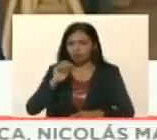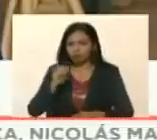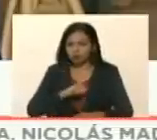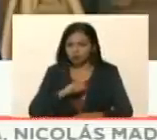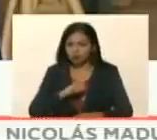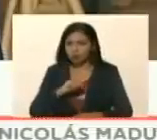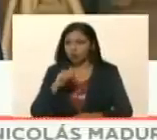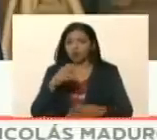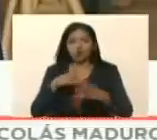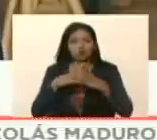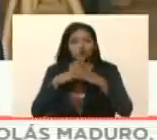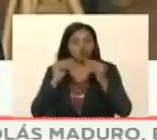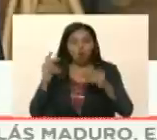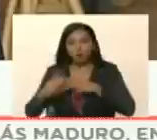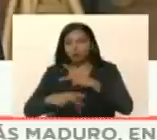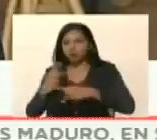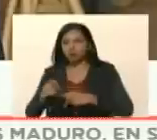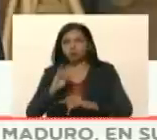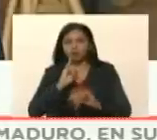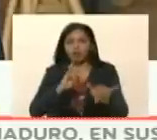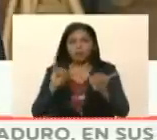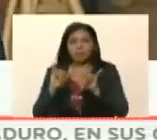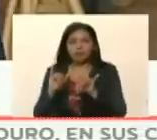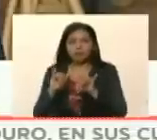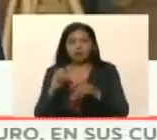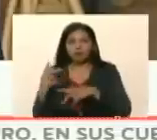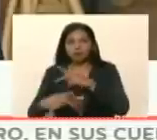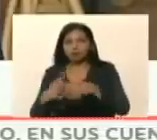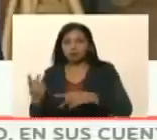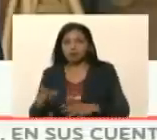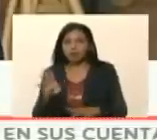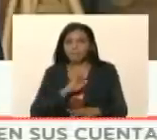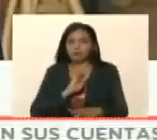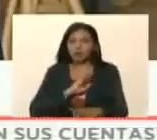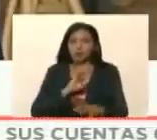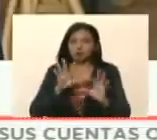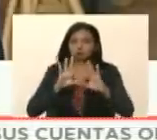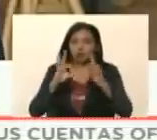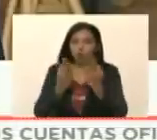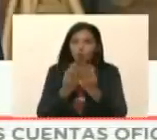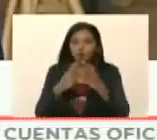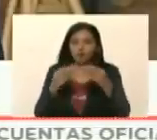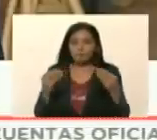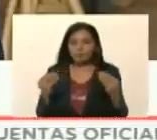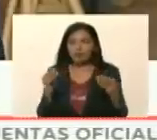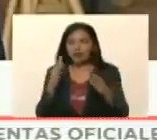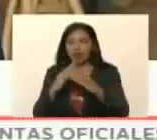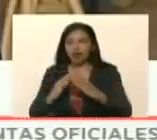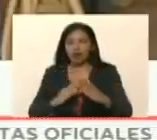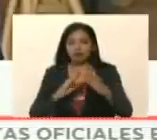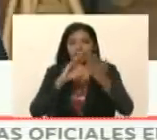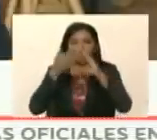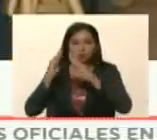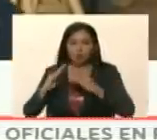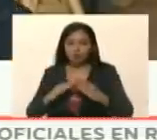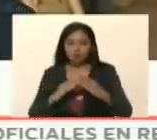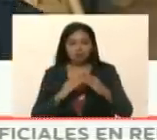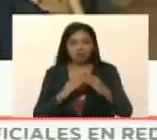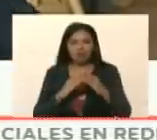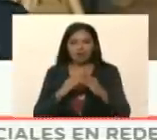No, todo lo que producimos y usted produce es para usted, para la familia, para el hogar, para la comunidad, para